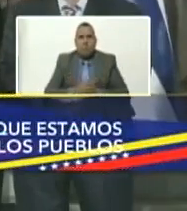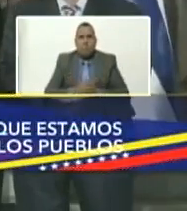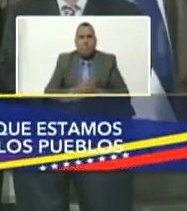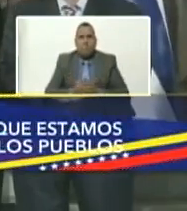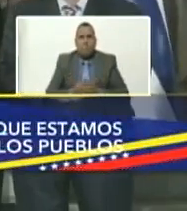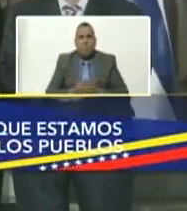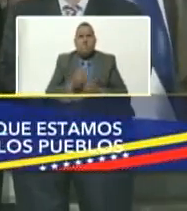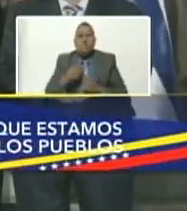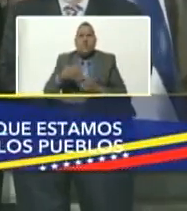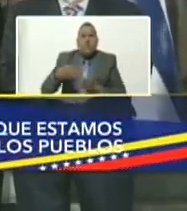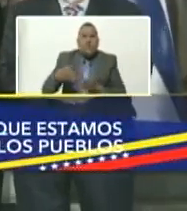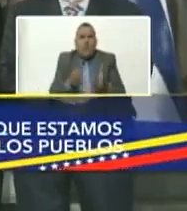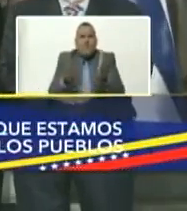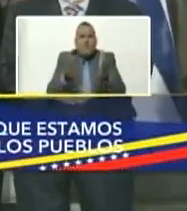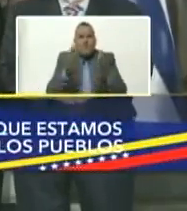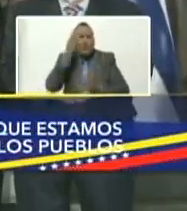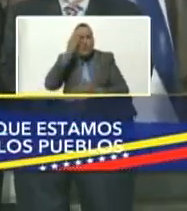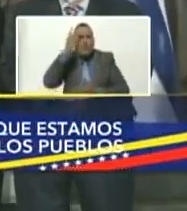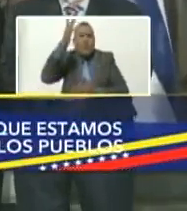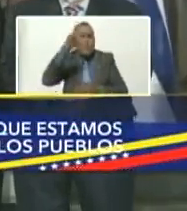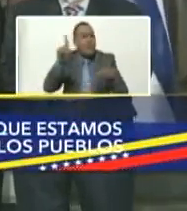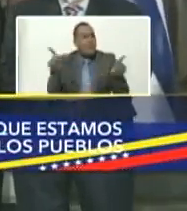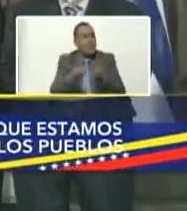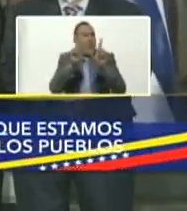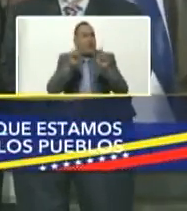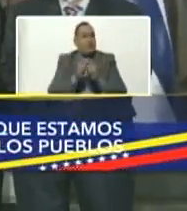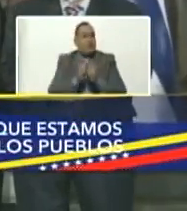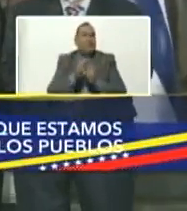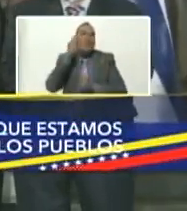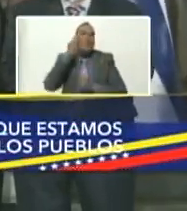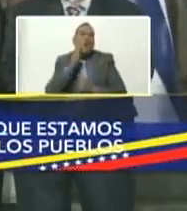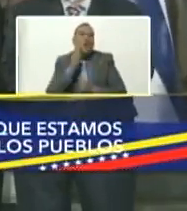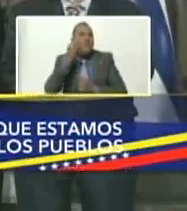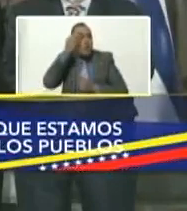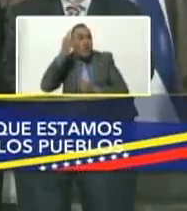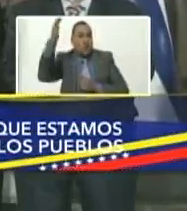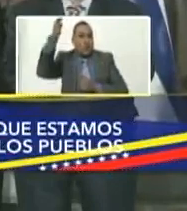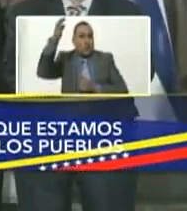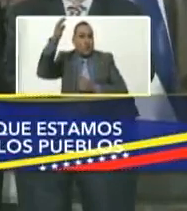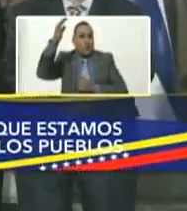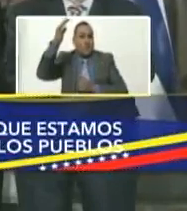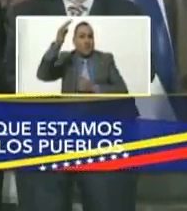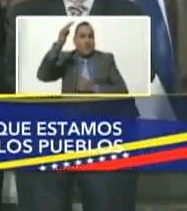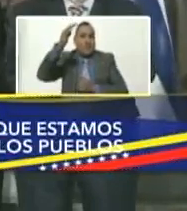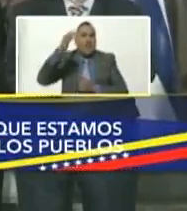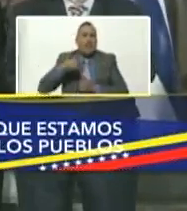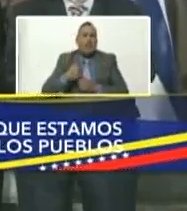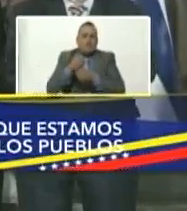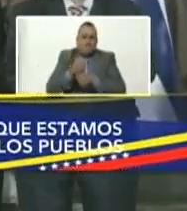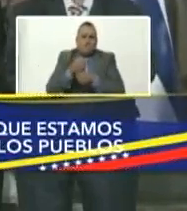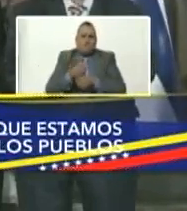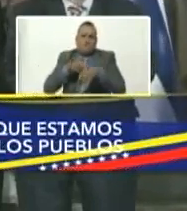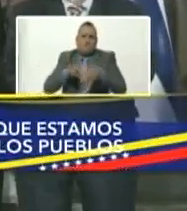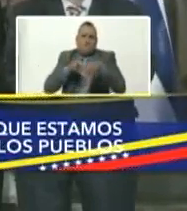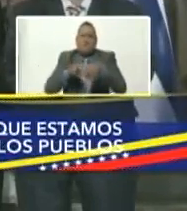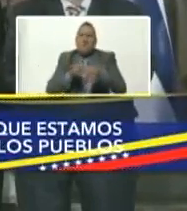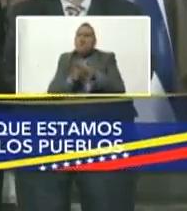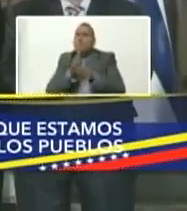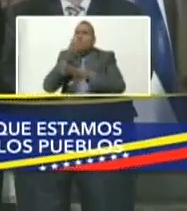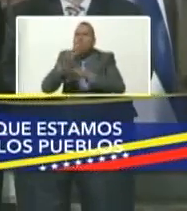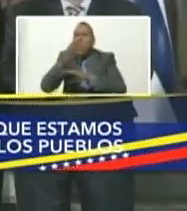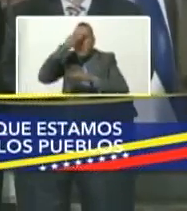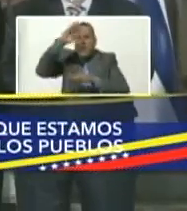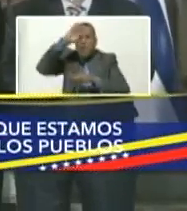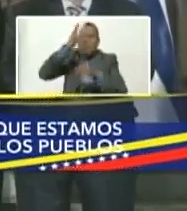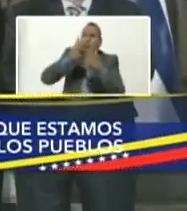caminos y sueños compartidos. Desde que Bolívar soñó en llevar su ejército a Cuba para liberarla